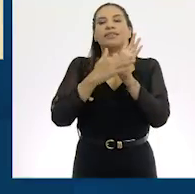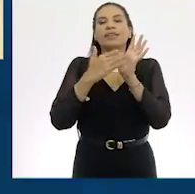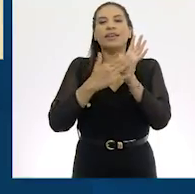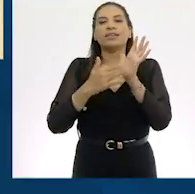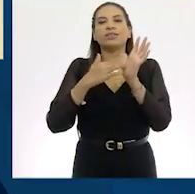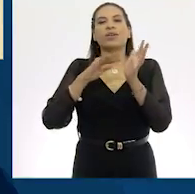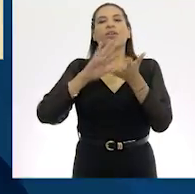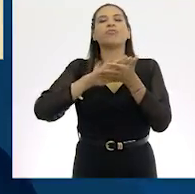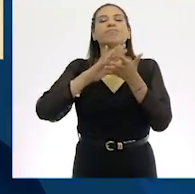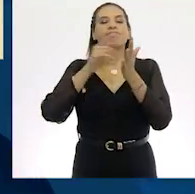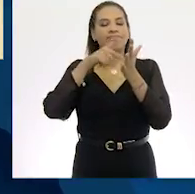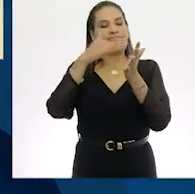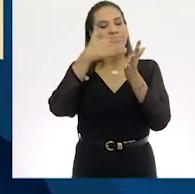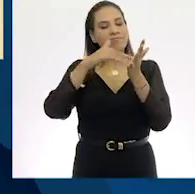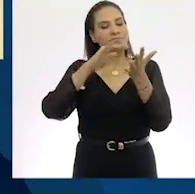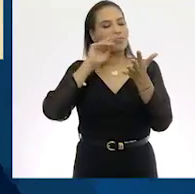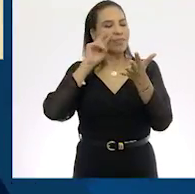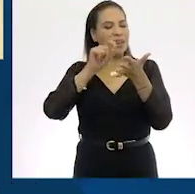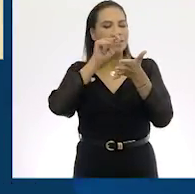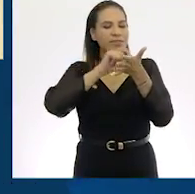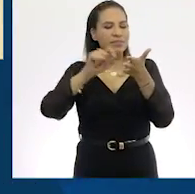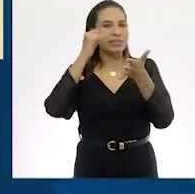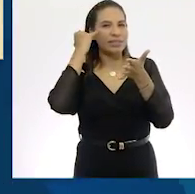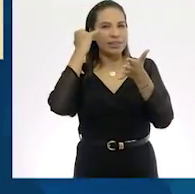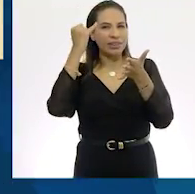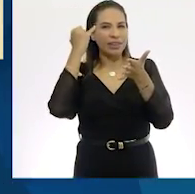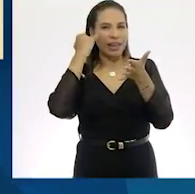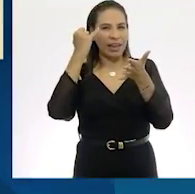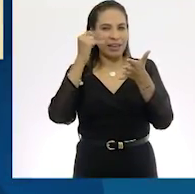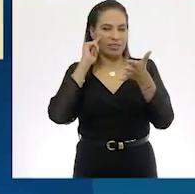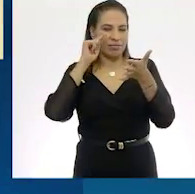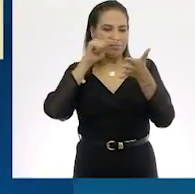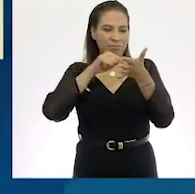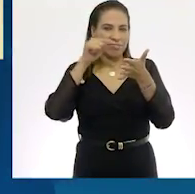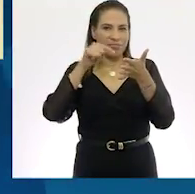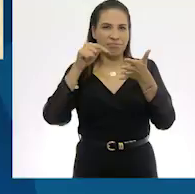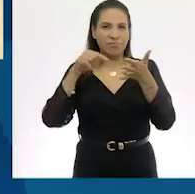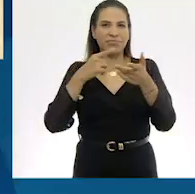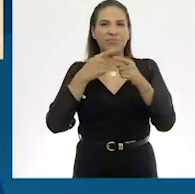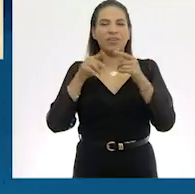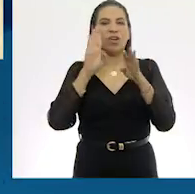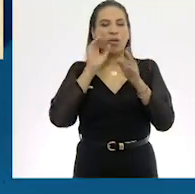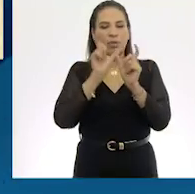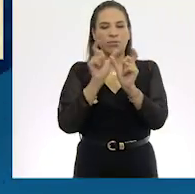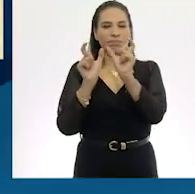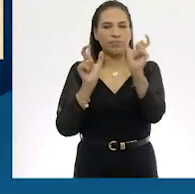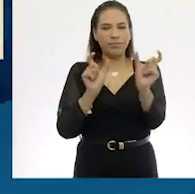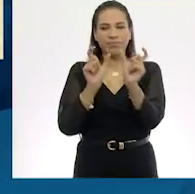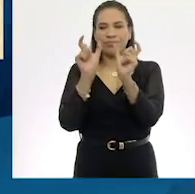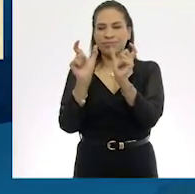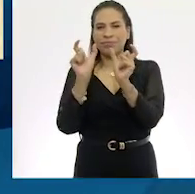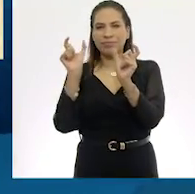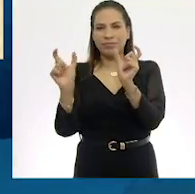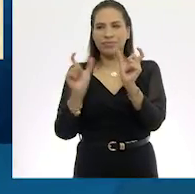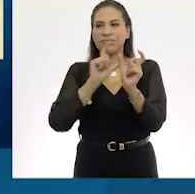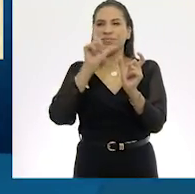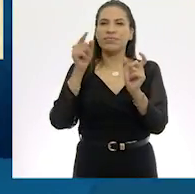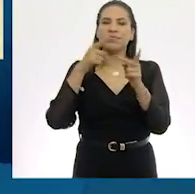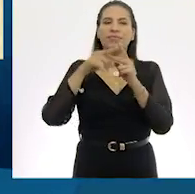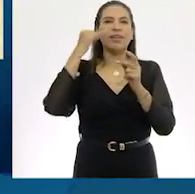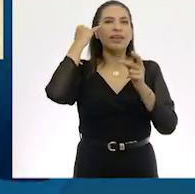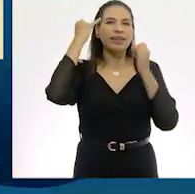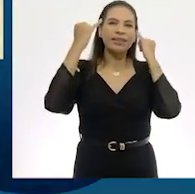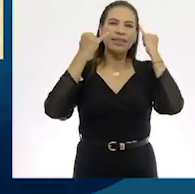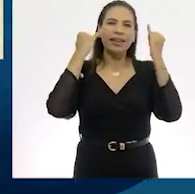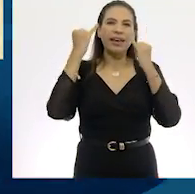Releer el texto con el fin de subrayar las ideas centrales. Identificar las ideas centrales de cada apartado del texto. Expresar las ideas